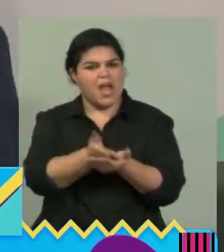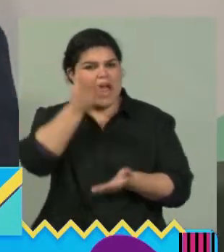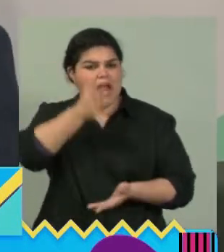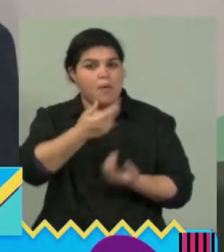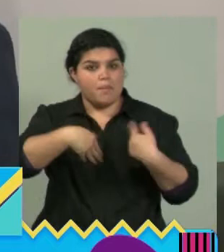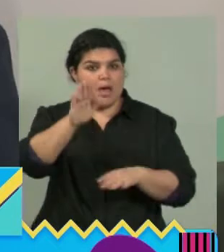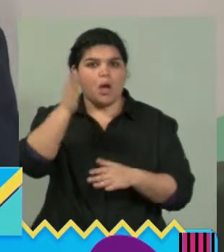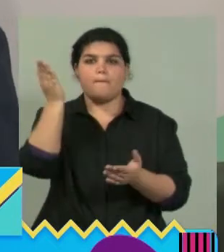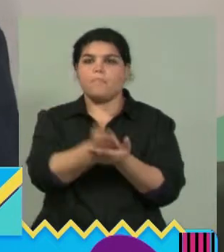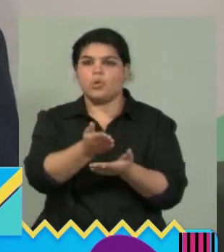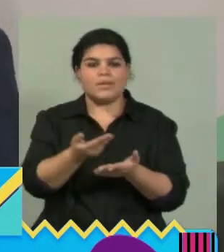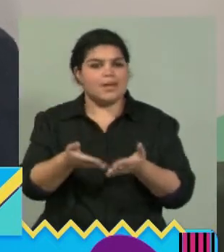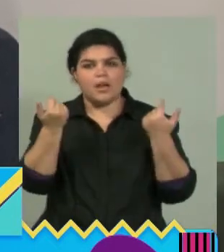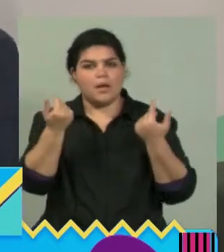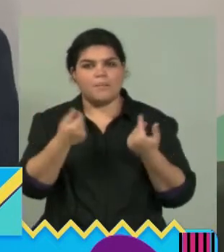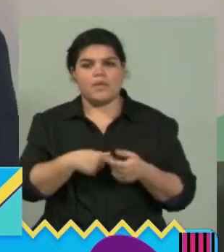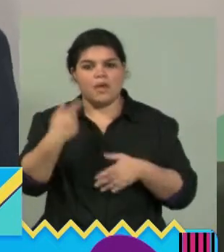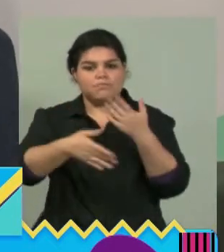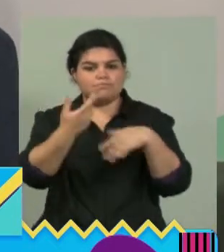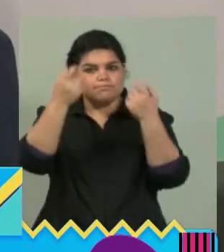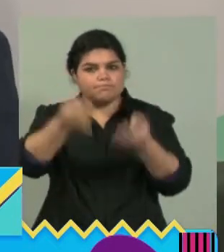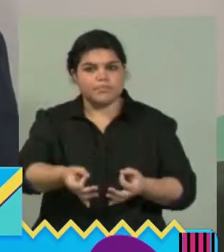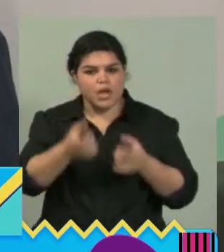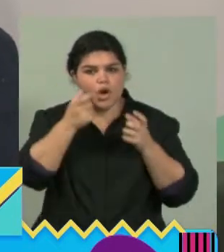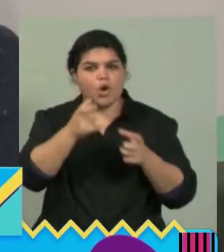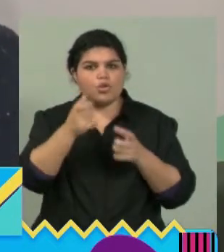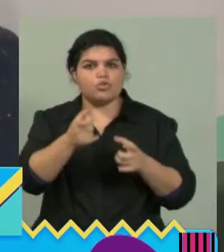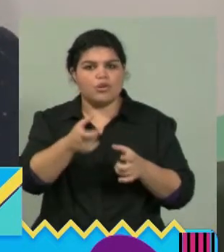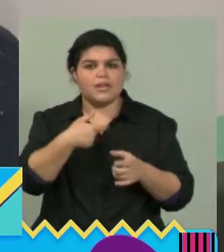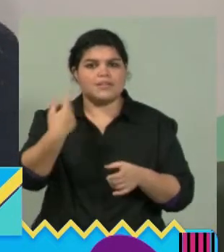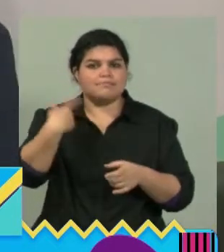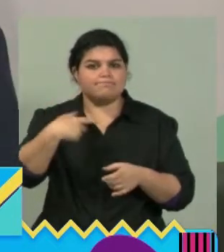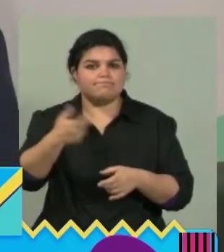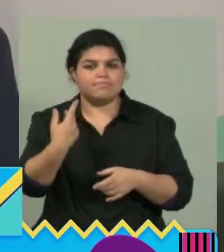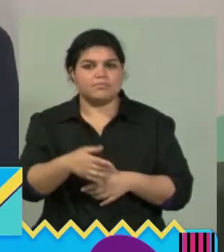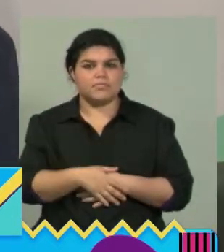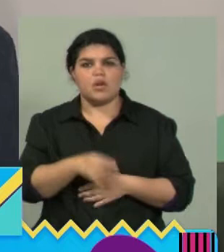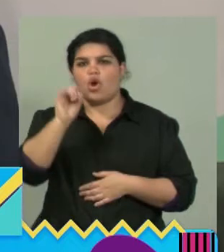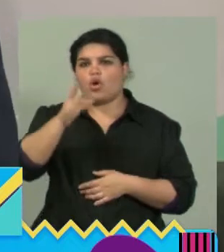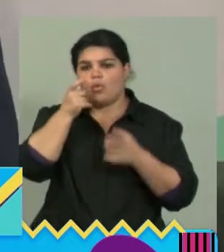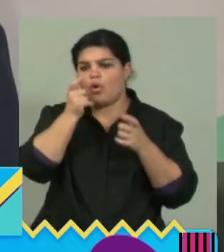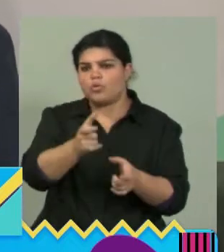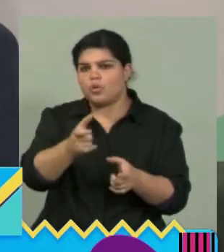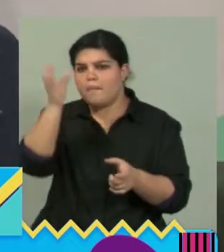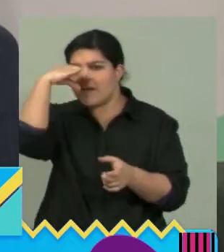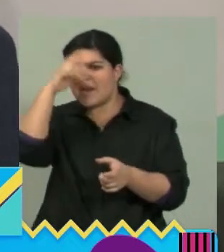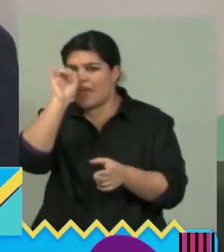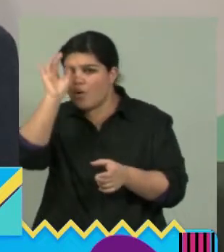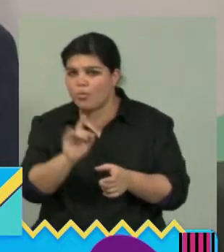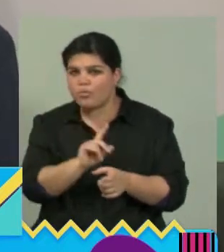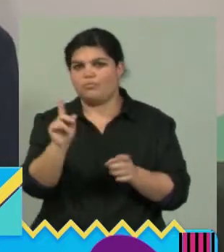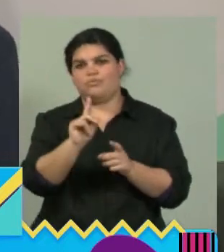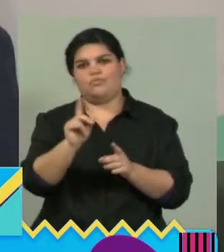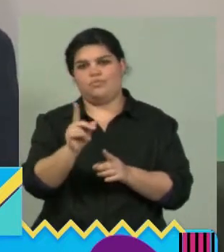tendrían que ser mucho más rápidas, más efectivas, los controles deberían ser mucho más asiduos, pero no solamente los controles para la actividad minera. Es decir, nosotros